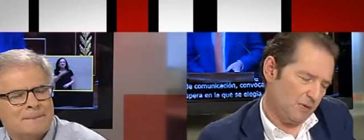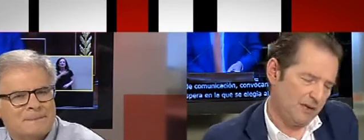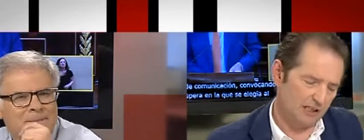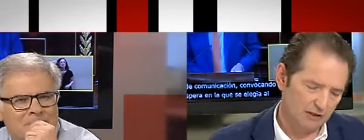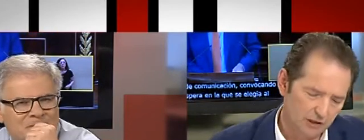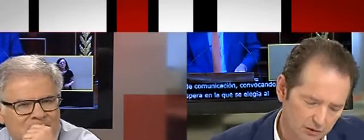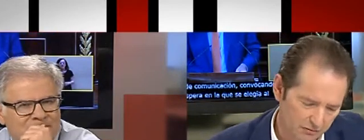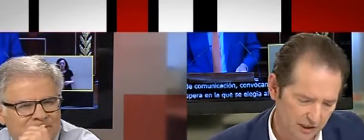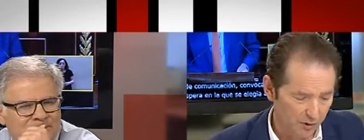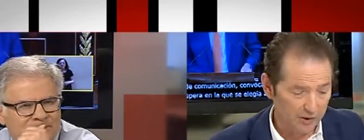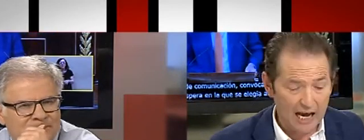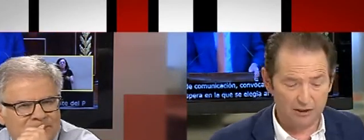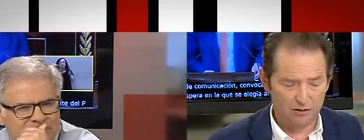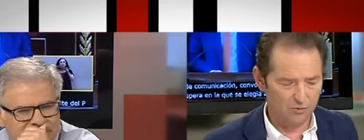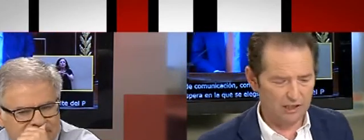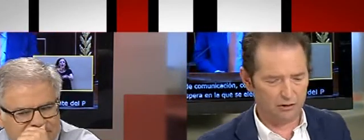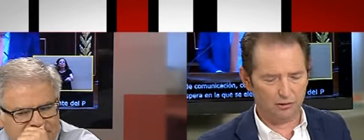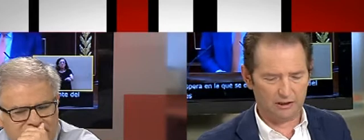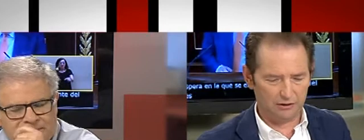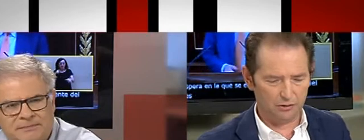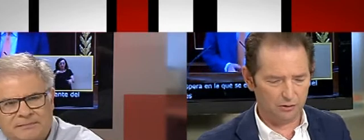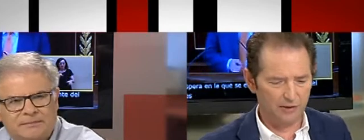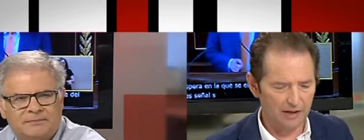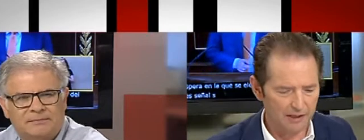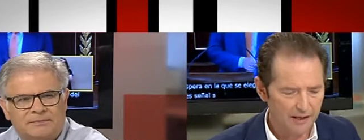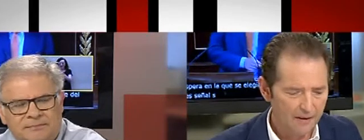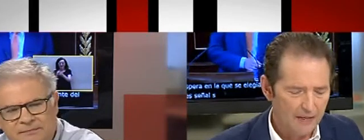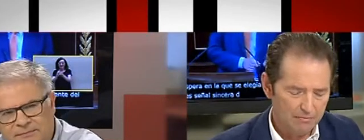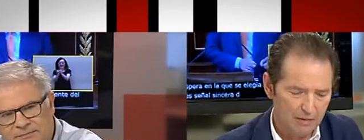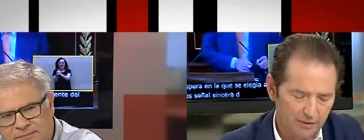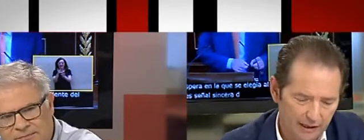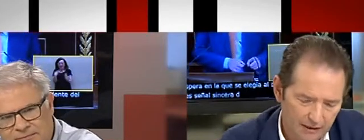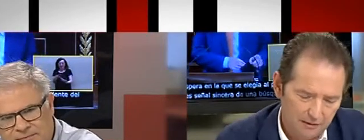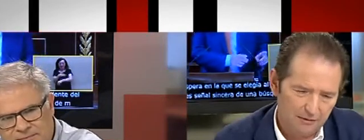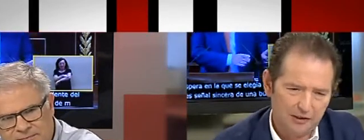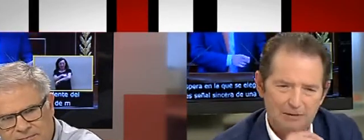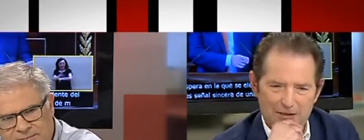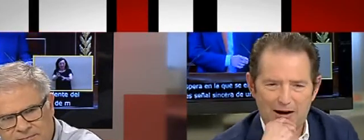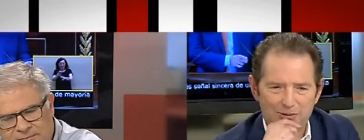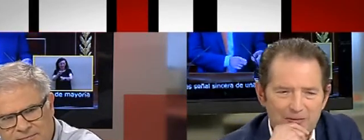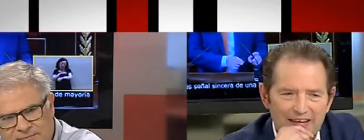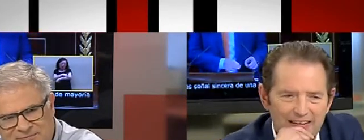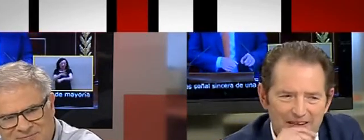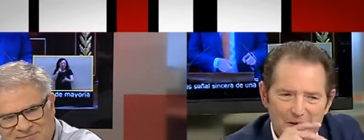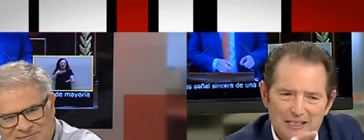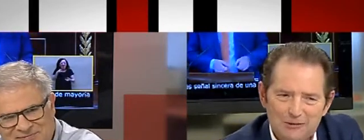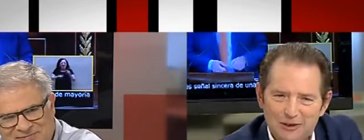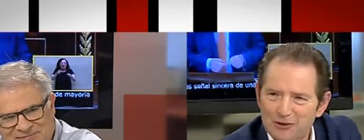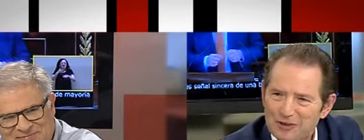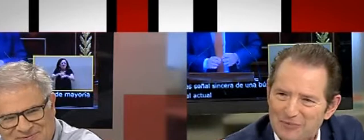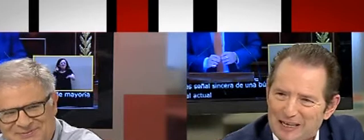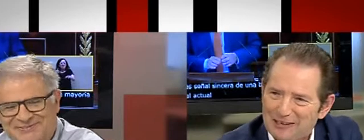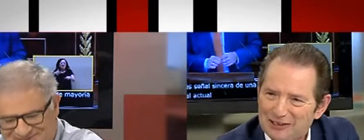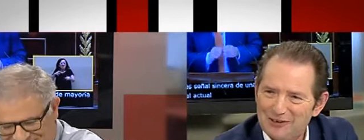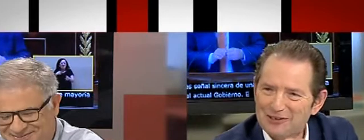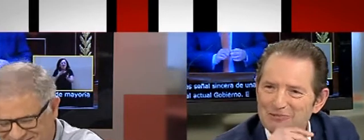estas cosas son originales no como casi todo casi todo es opinable vamos a ver si está basada o no cuál es la contradicción